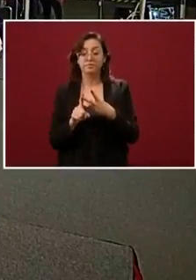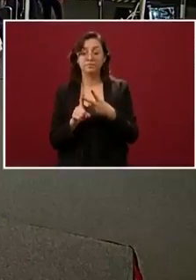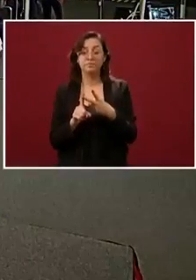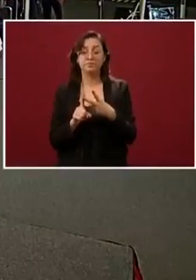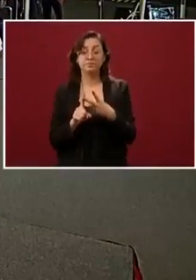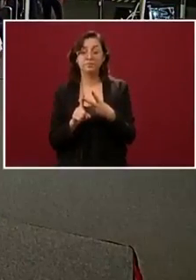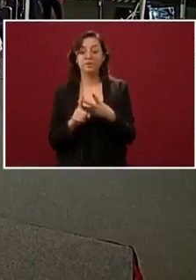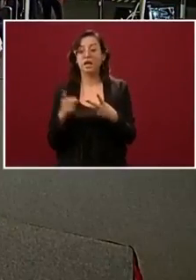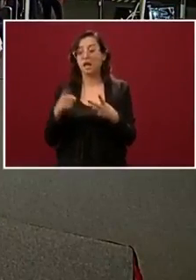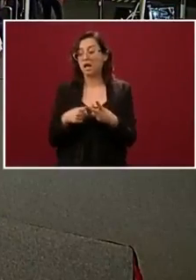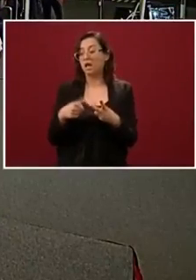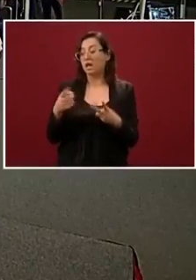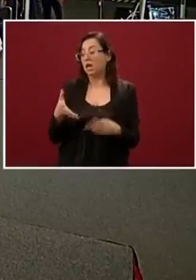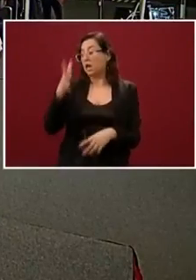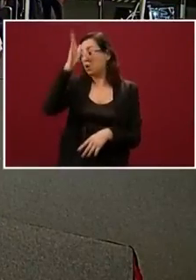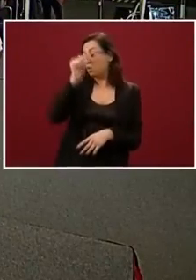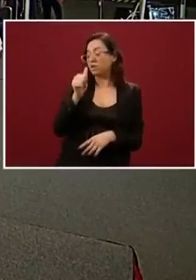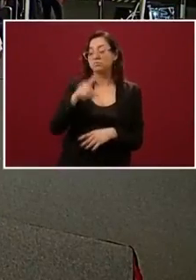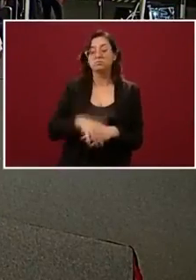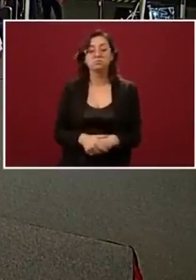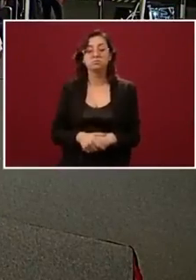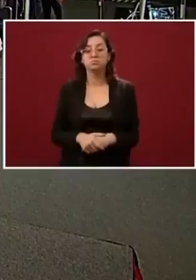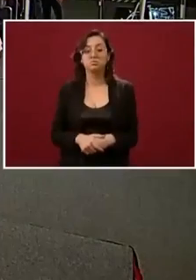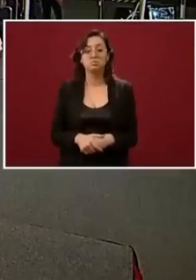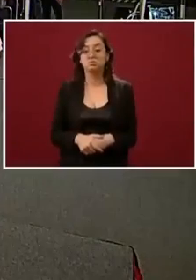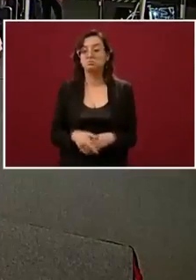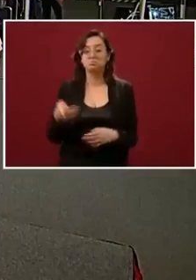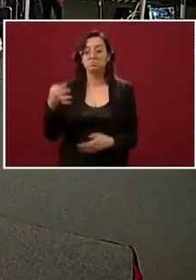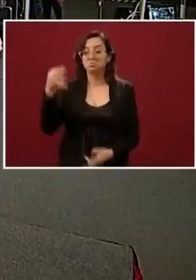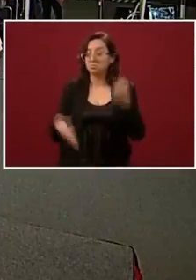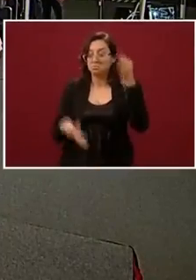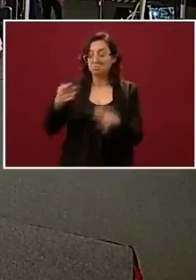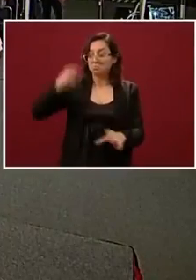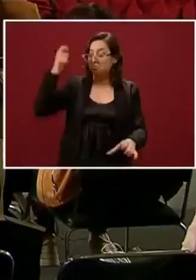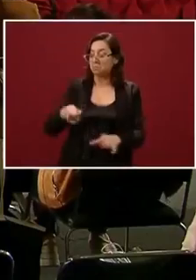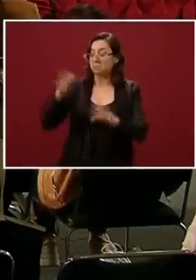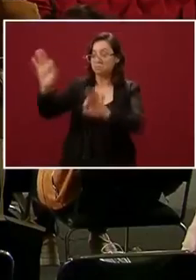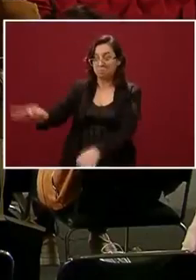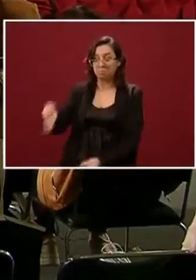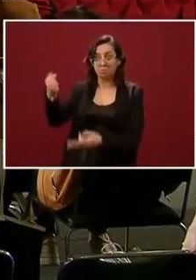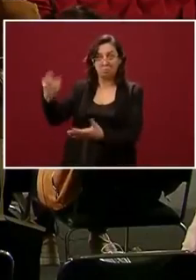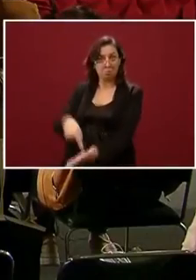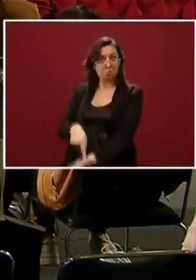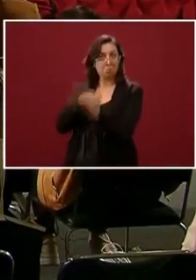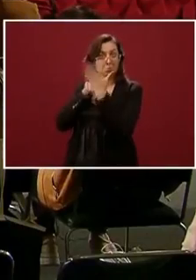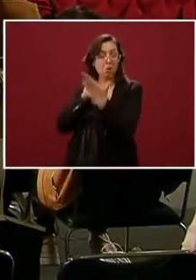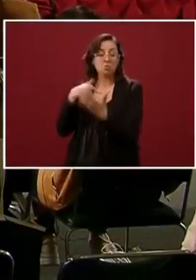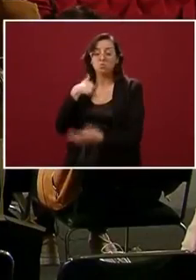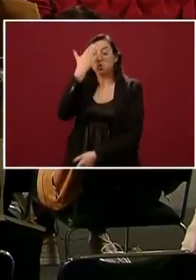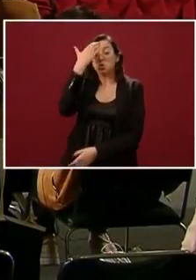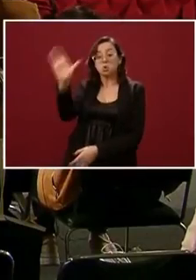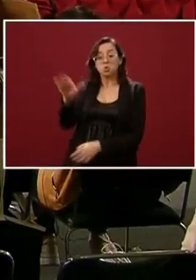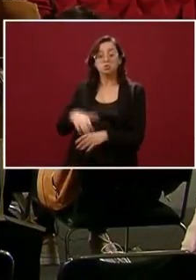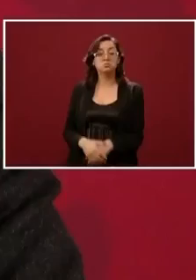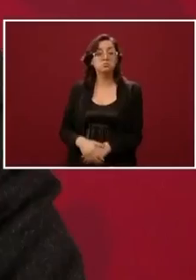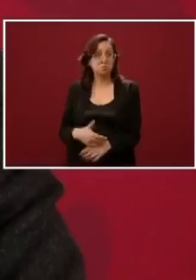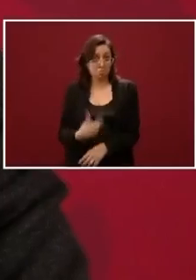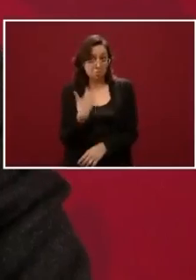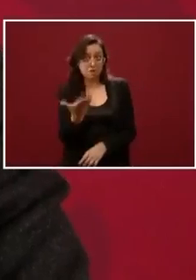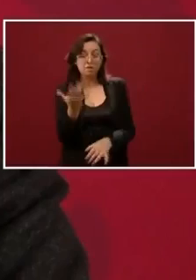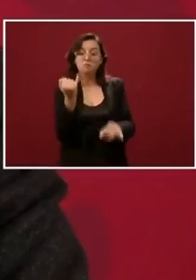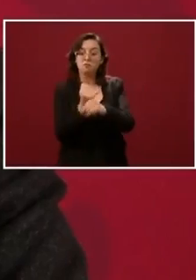¿Qué otras cosas? Le leo los acuerdos del juez, muy rápidamente le digo, no conozco el escrito formal del juez o lo que haya dispuesto, si lo que pide es